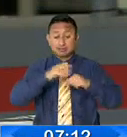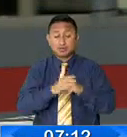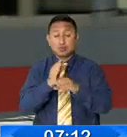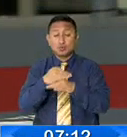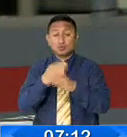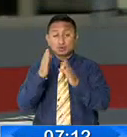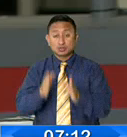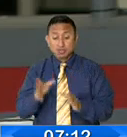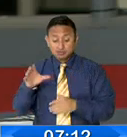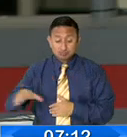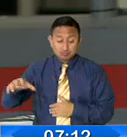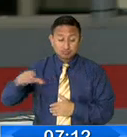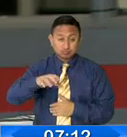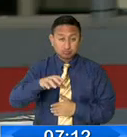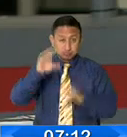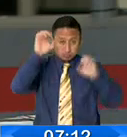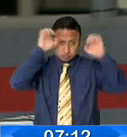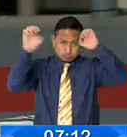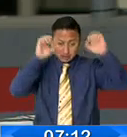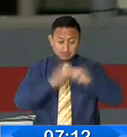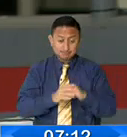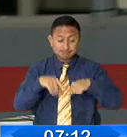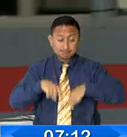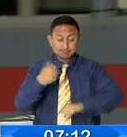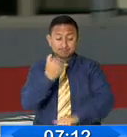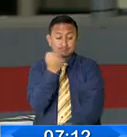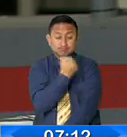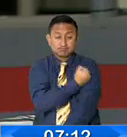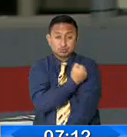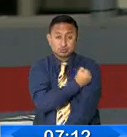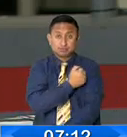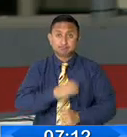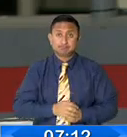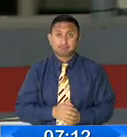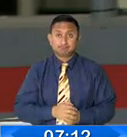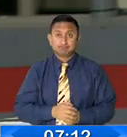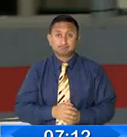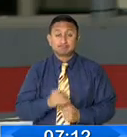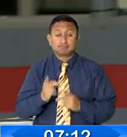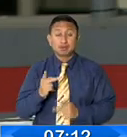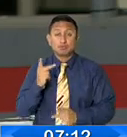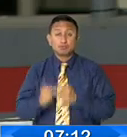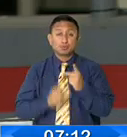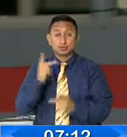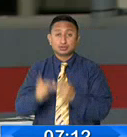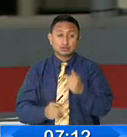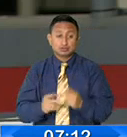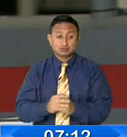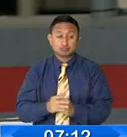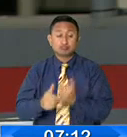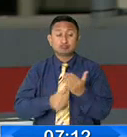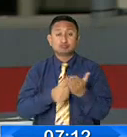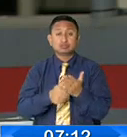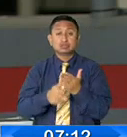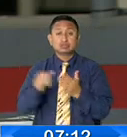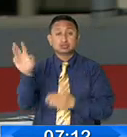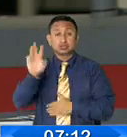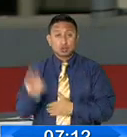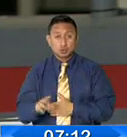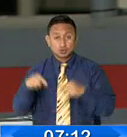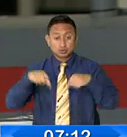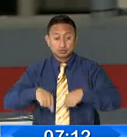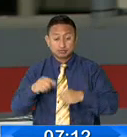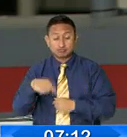sectores estratégicos serán vacunados contra el COVID-19. Según el proceso, pues el Ministerio de Salud arrancará este